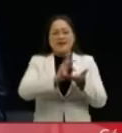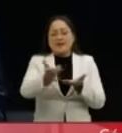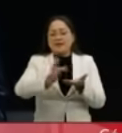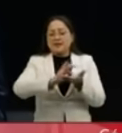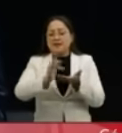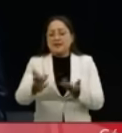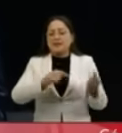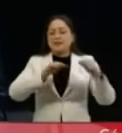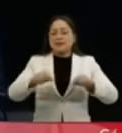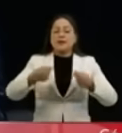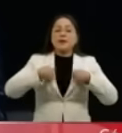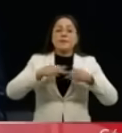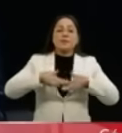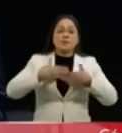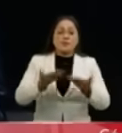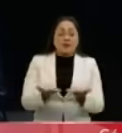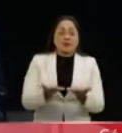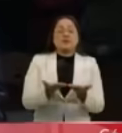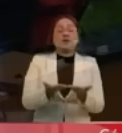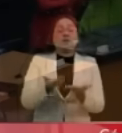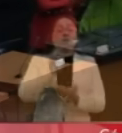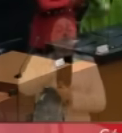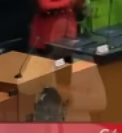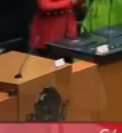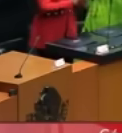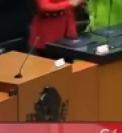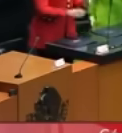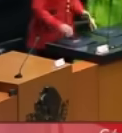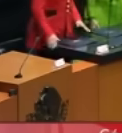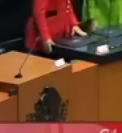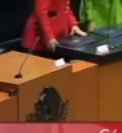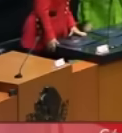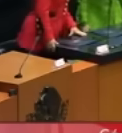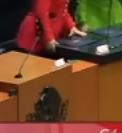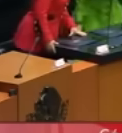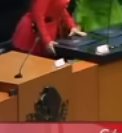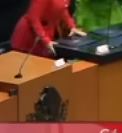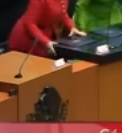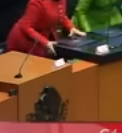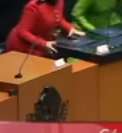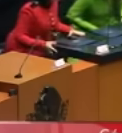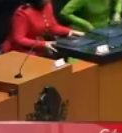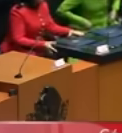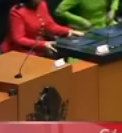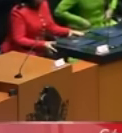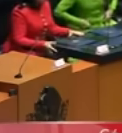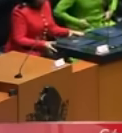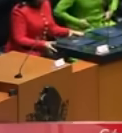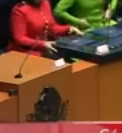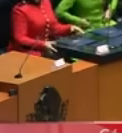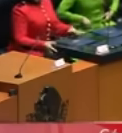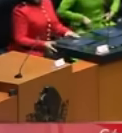agradecimiento por esta confianza, senadoras y senadores, y se cita para la sesión